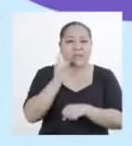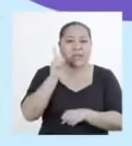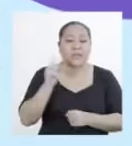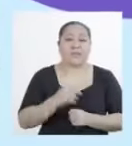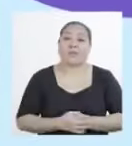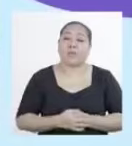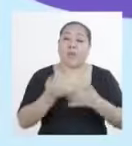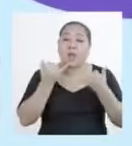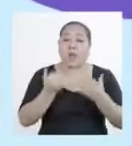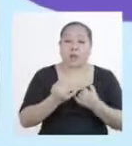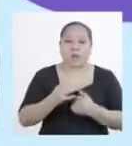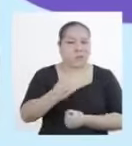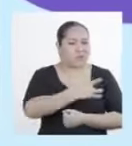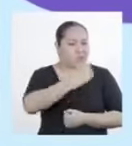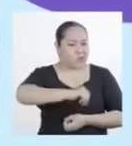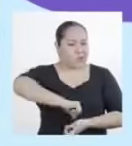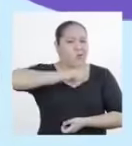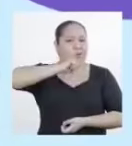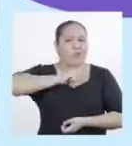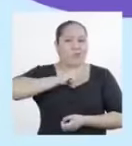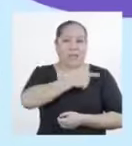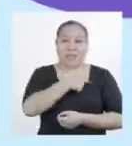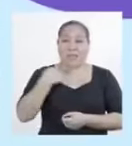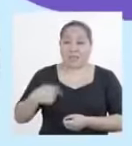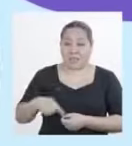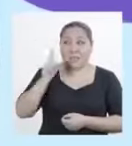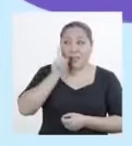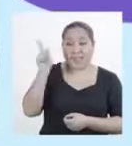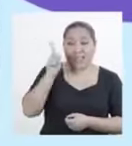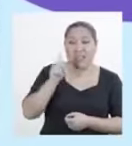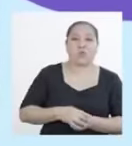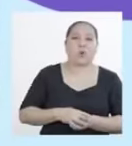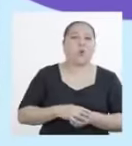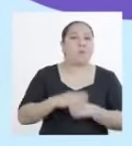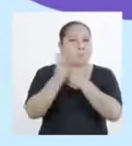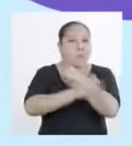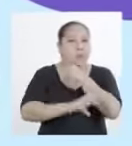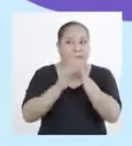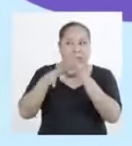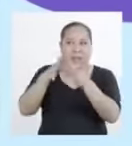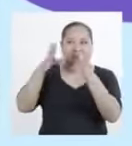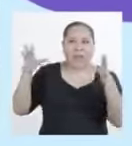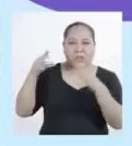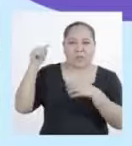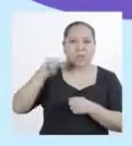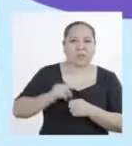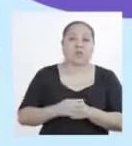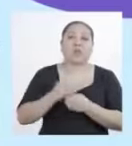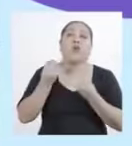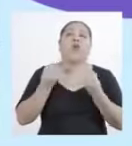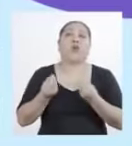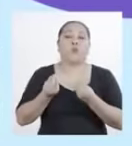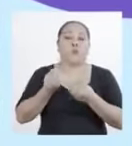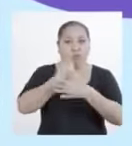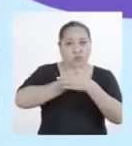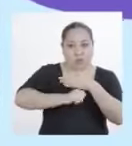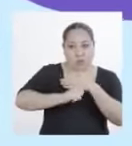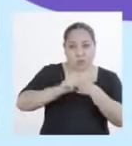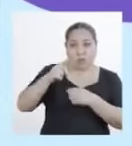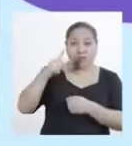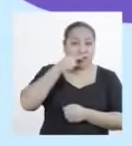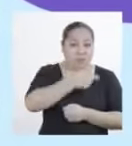llamaban colíes Hoy en día me siento muy orgullosa De que China sea un país potencia Y del lugar que tienen los descendientes